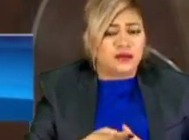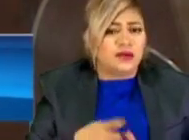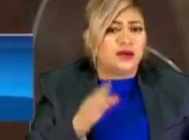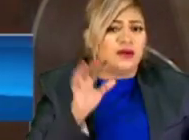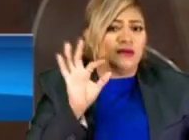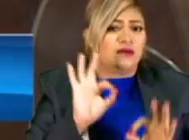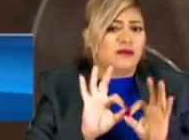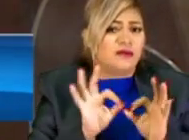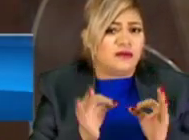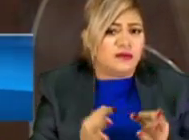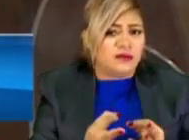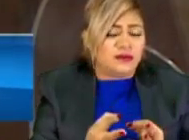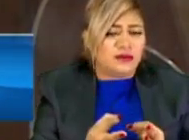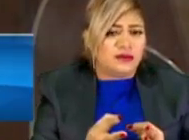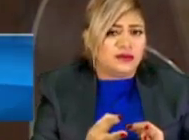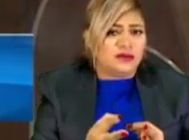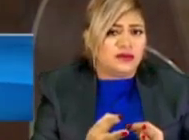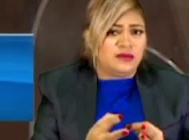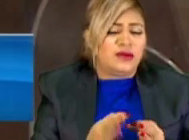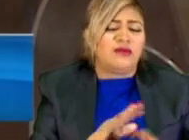país.